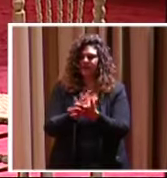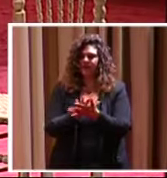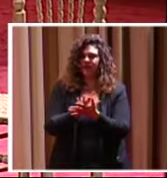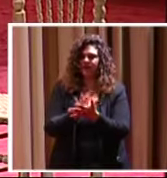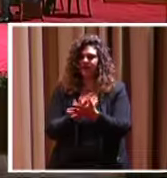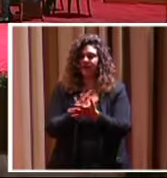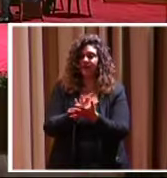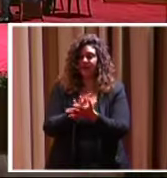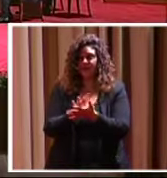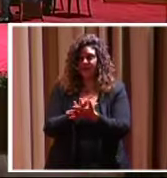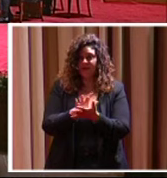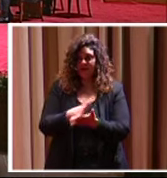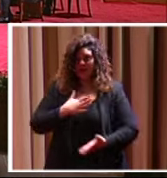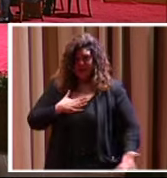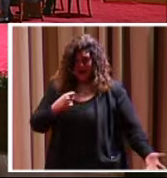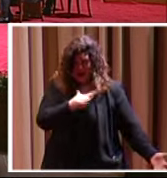vivir. Con yo mi